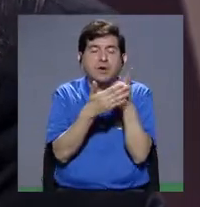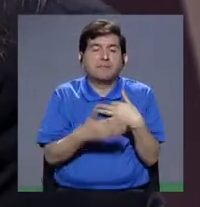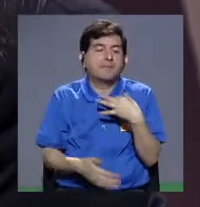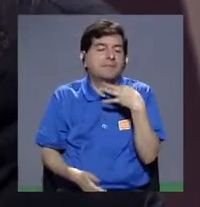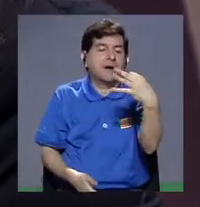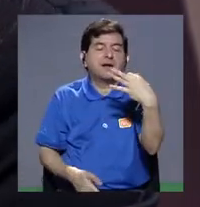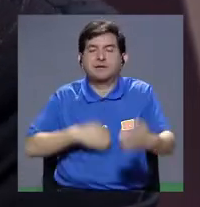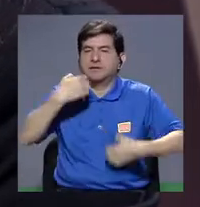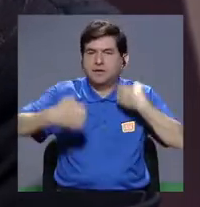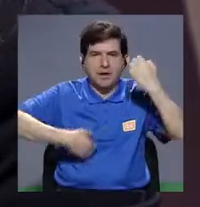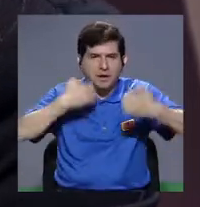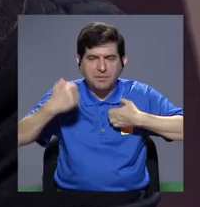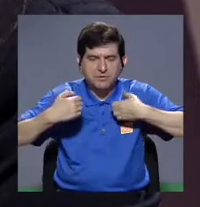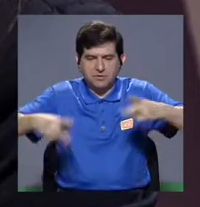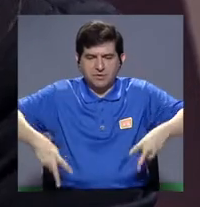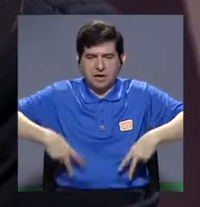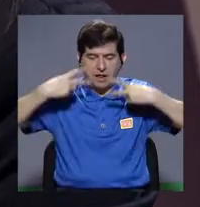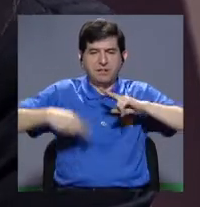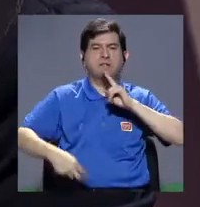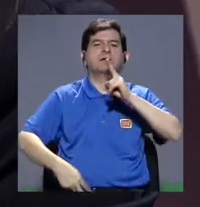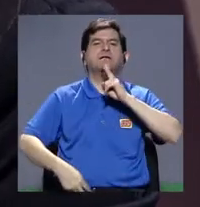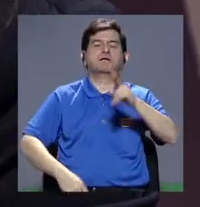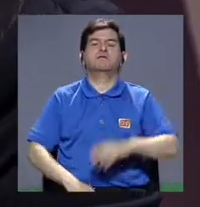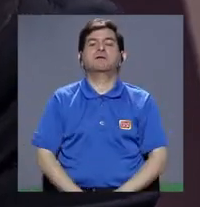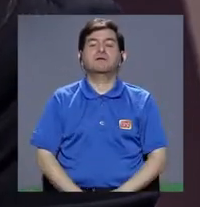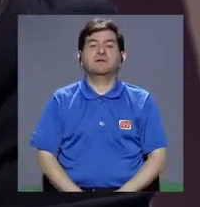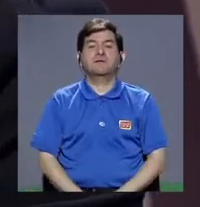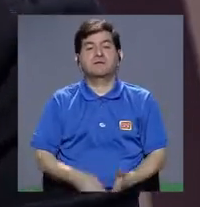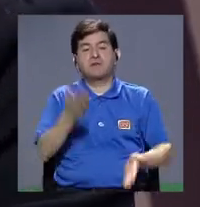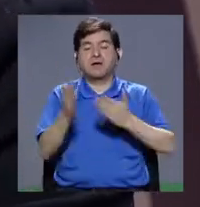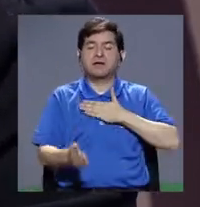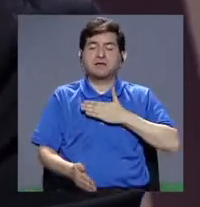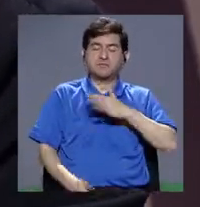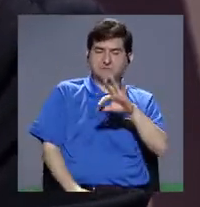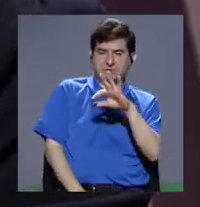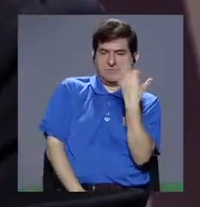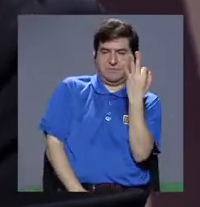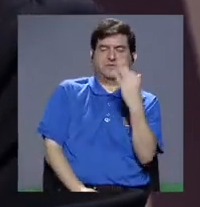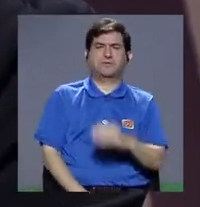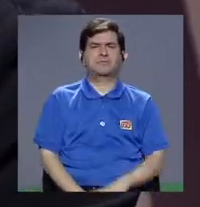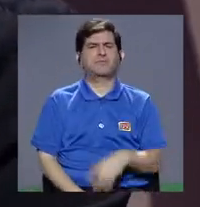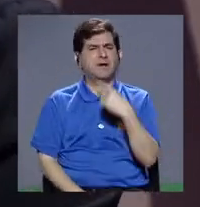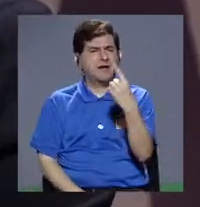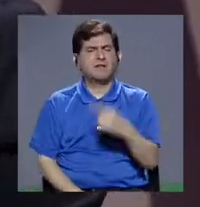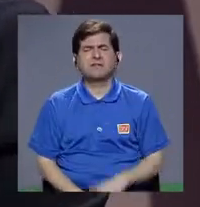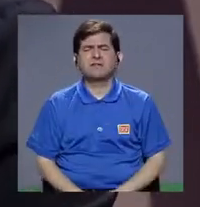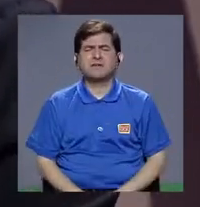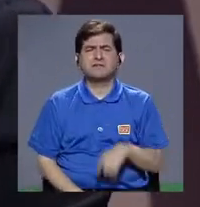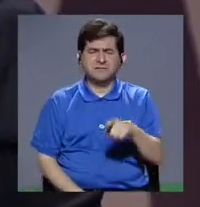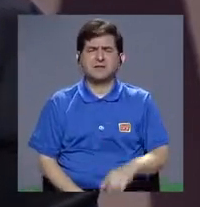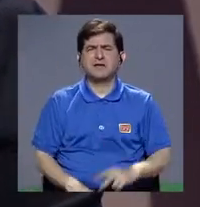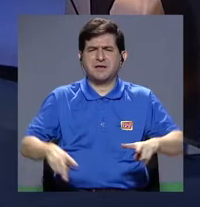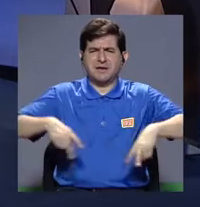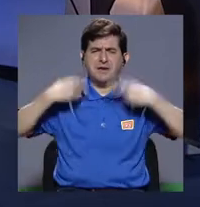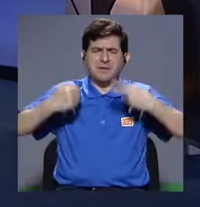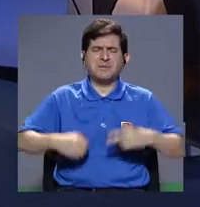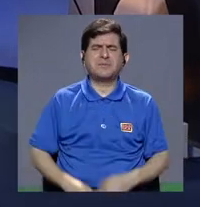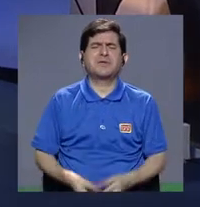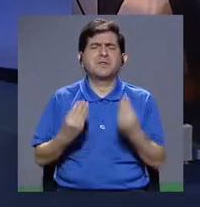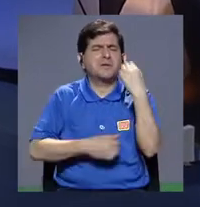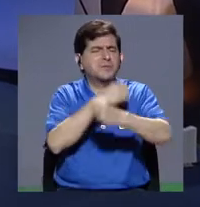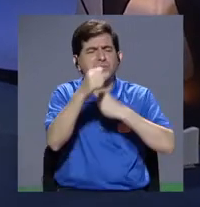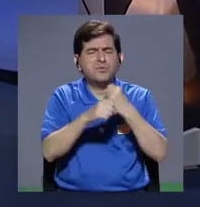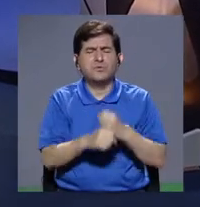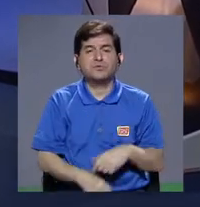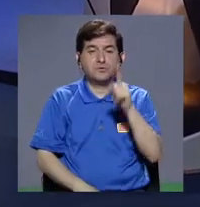parte cotidiana y emocional de la vida real verdad que es un poco mi estilo decíamos que la longevidad está está